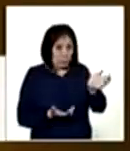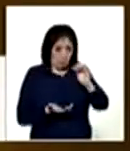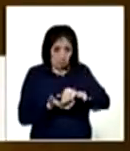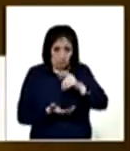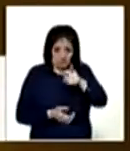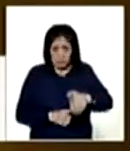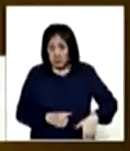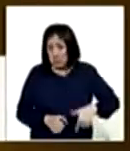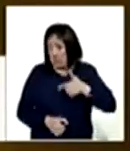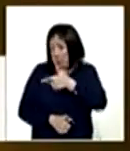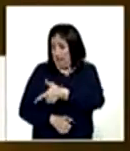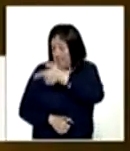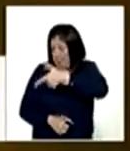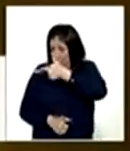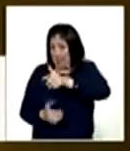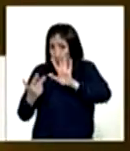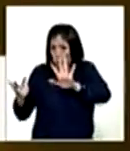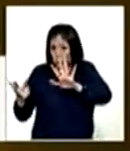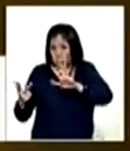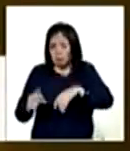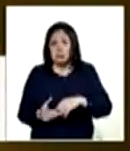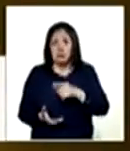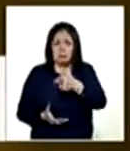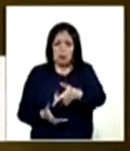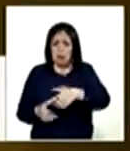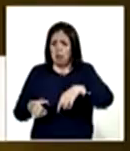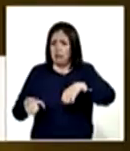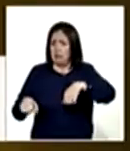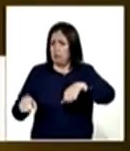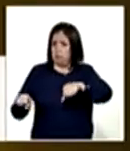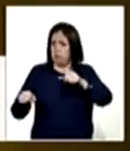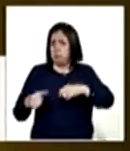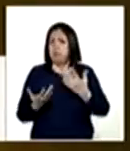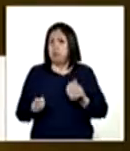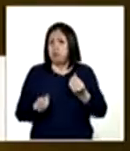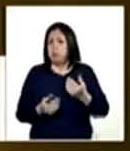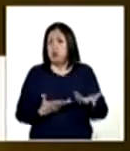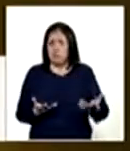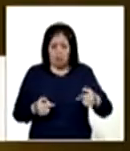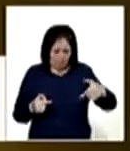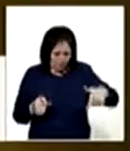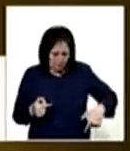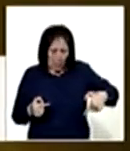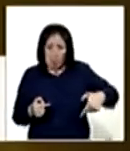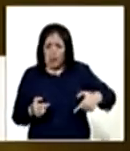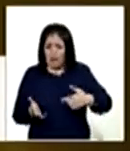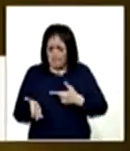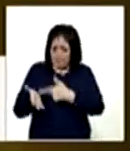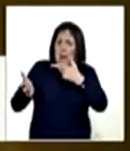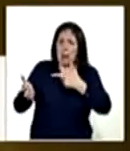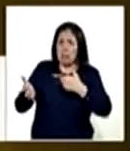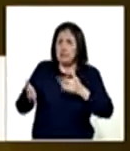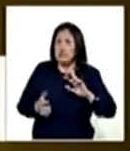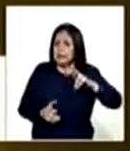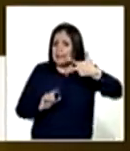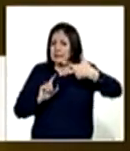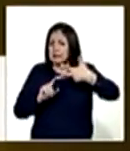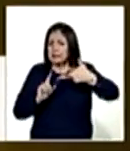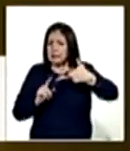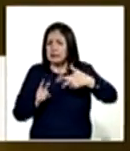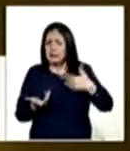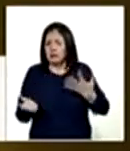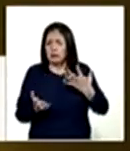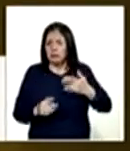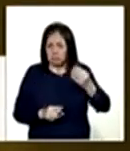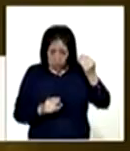8 veces dispara, donde la víctima cae, porque es uno de los proyectiles, le impacta en el muslo, otro en la mano, y el tercer impacto le cae en